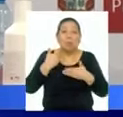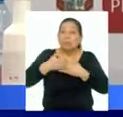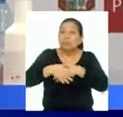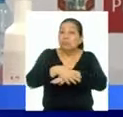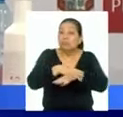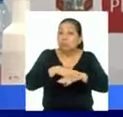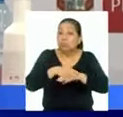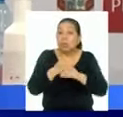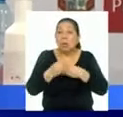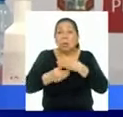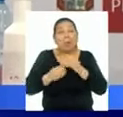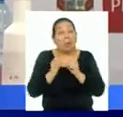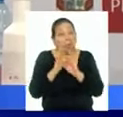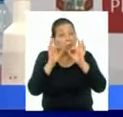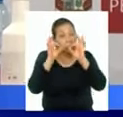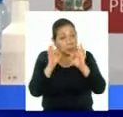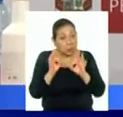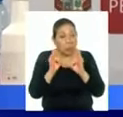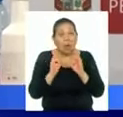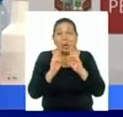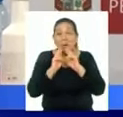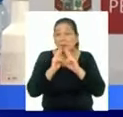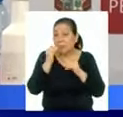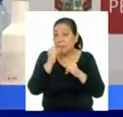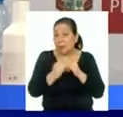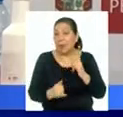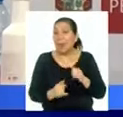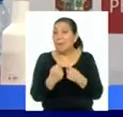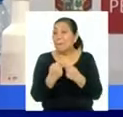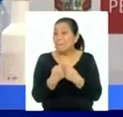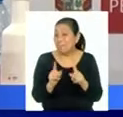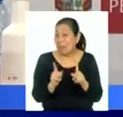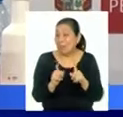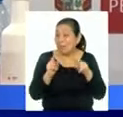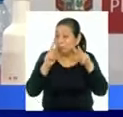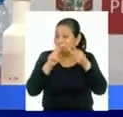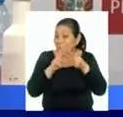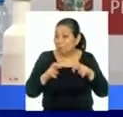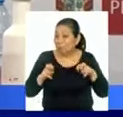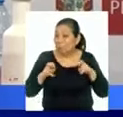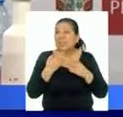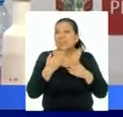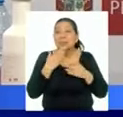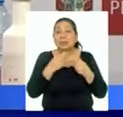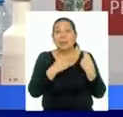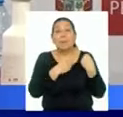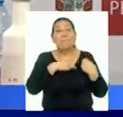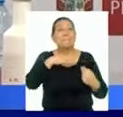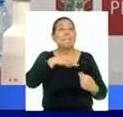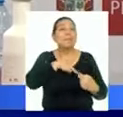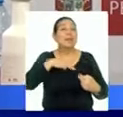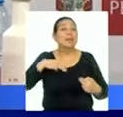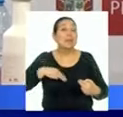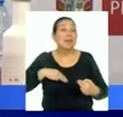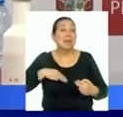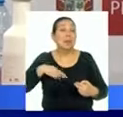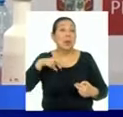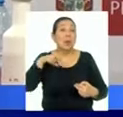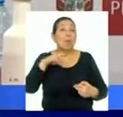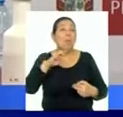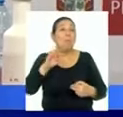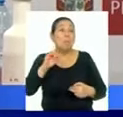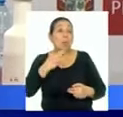en los próximos días se tendrá seguramente un resultado final. Sin embargo, la investigación principal es la que está a cargo del Ministerio Público y en todo momento